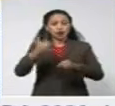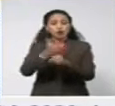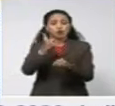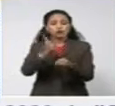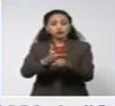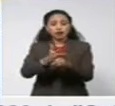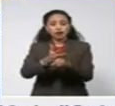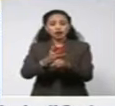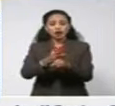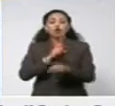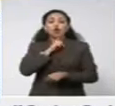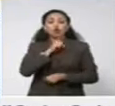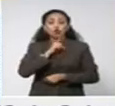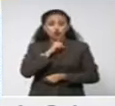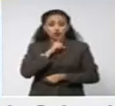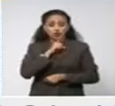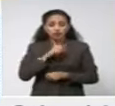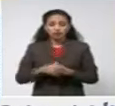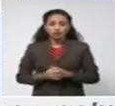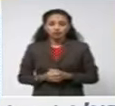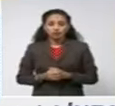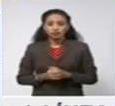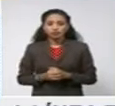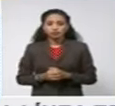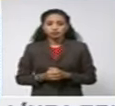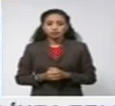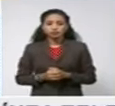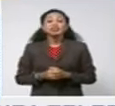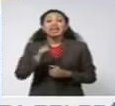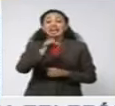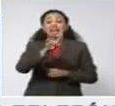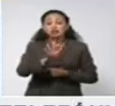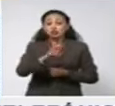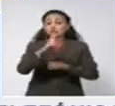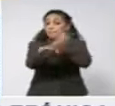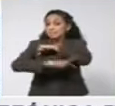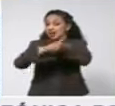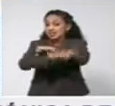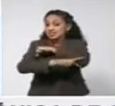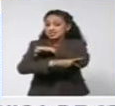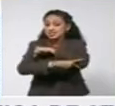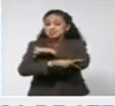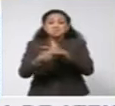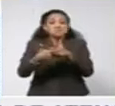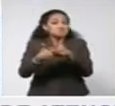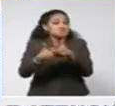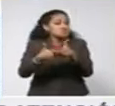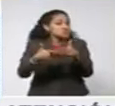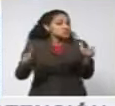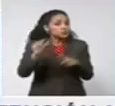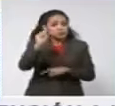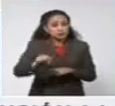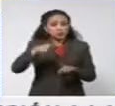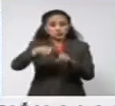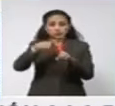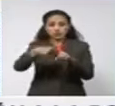Honduras. Son los 14 países con mayor incidencia, con mayor número de casos,